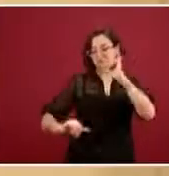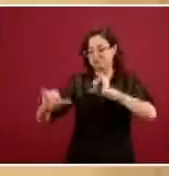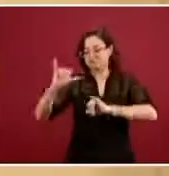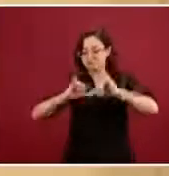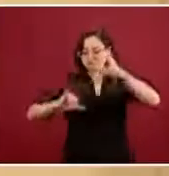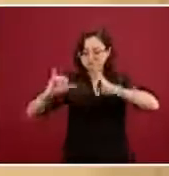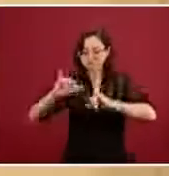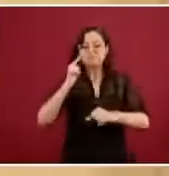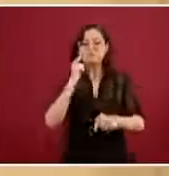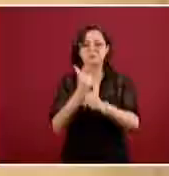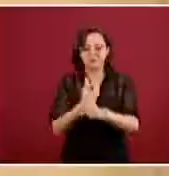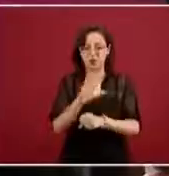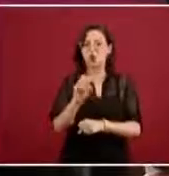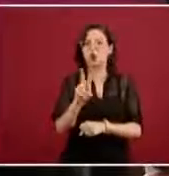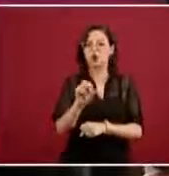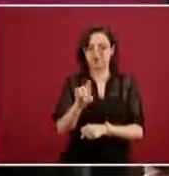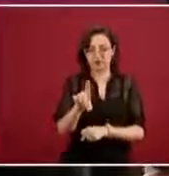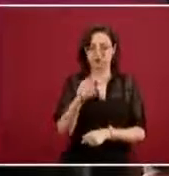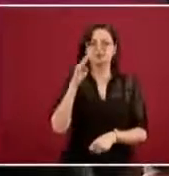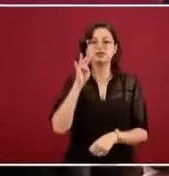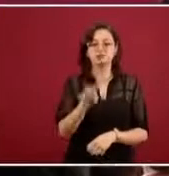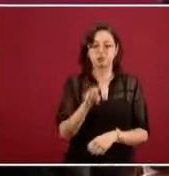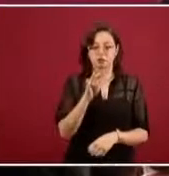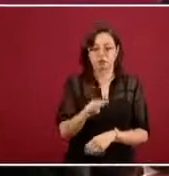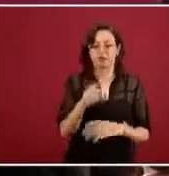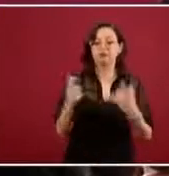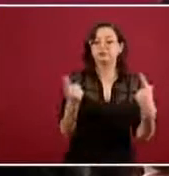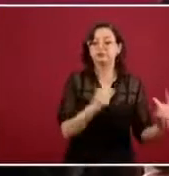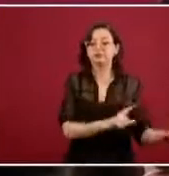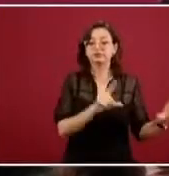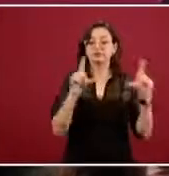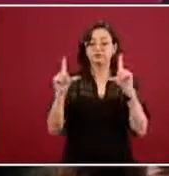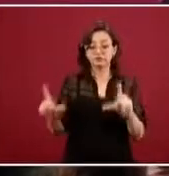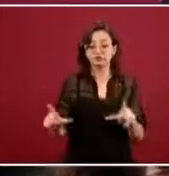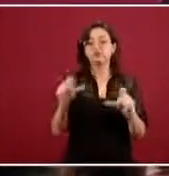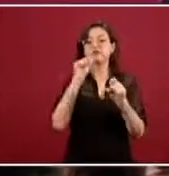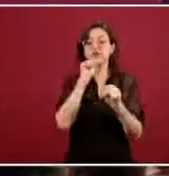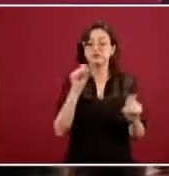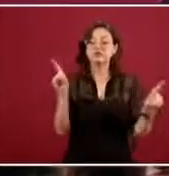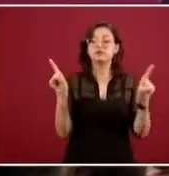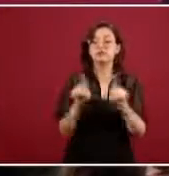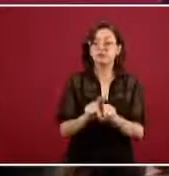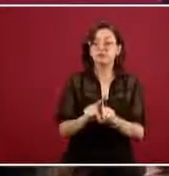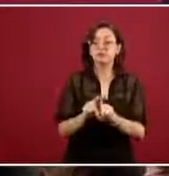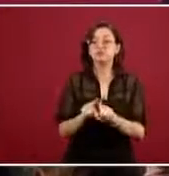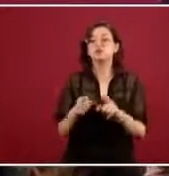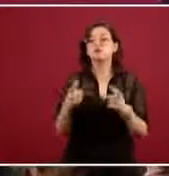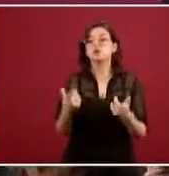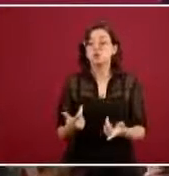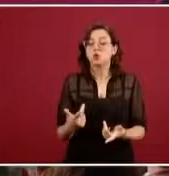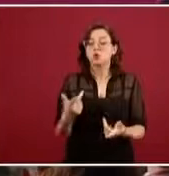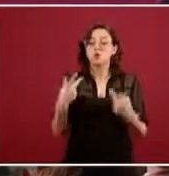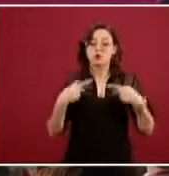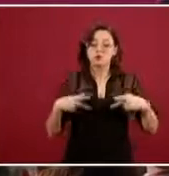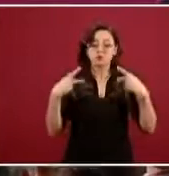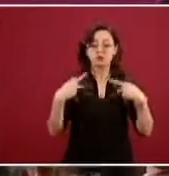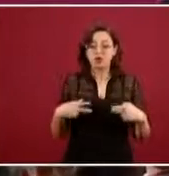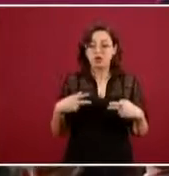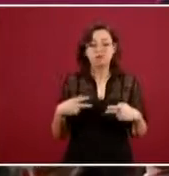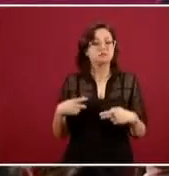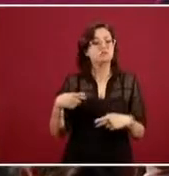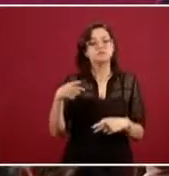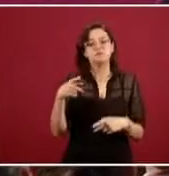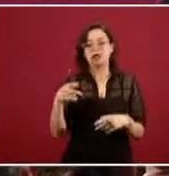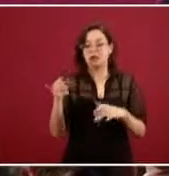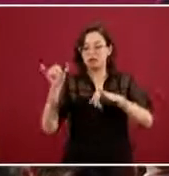COVID-19. Sin embargo, en la siguiente diapositiva también actualizamos los datos de las personas que todavía no han sido confirmadas